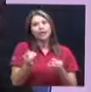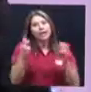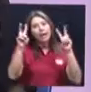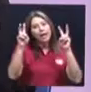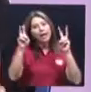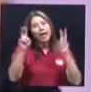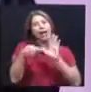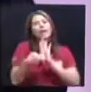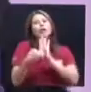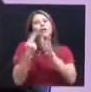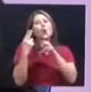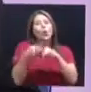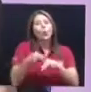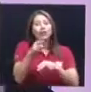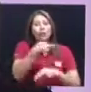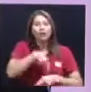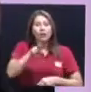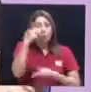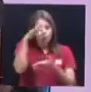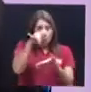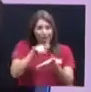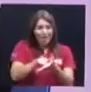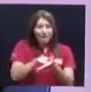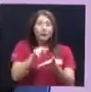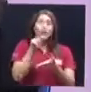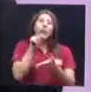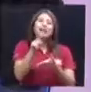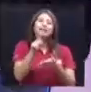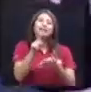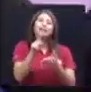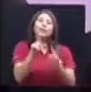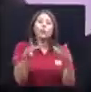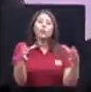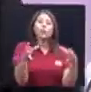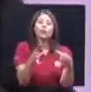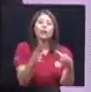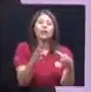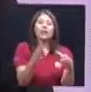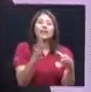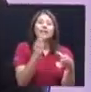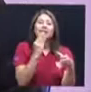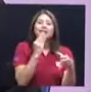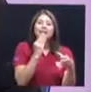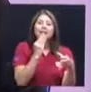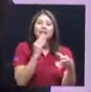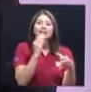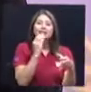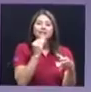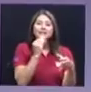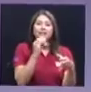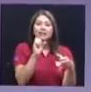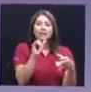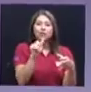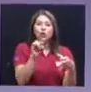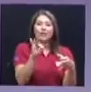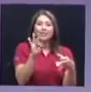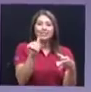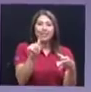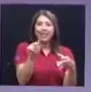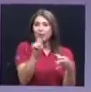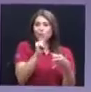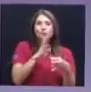religión pero es un estado sionista O sea no es que se refiere a todos los judíos del mundo porque estas manifestaciones mu a veces no hemos separado